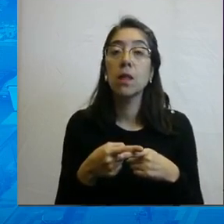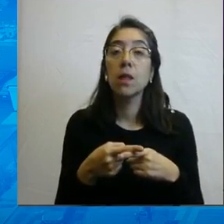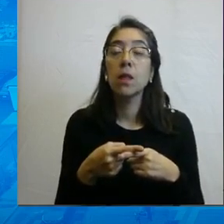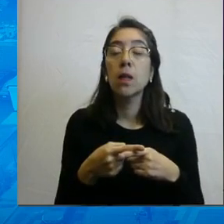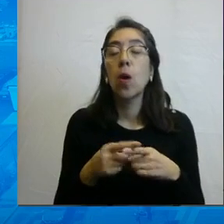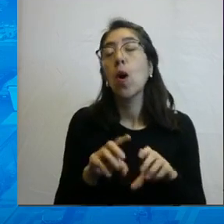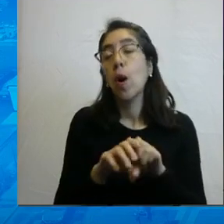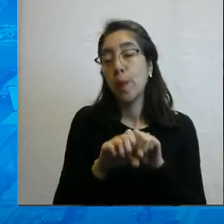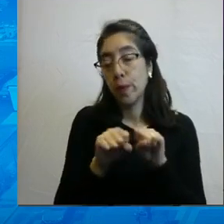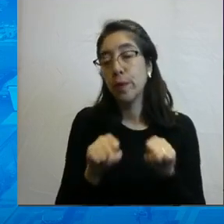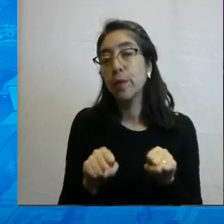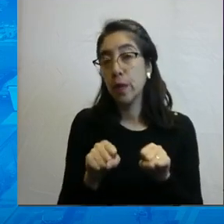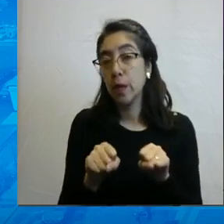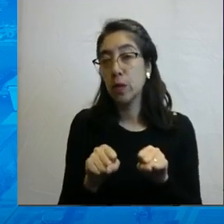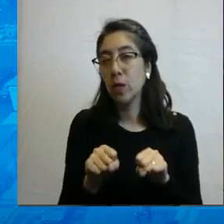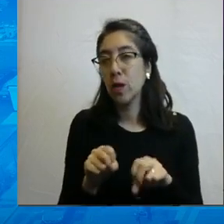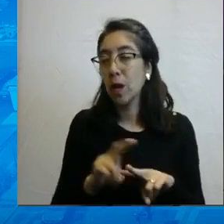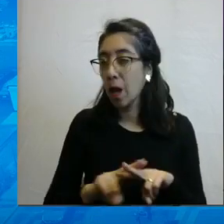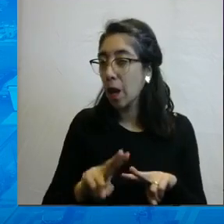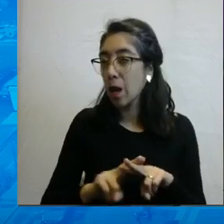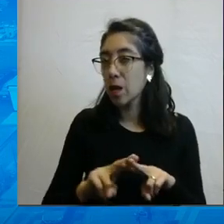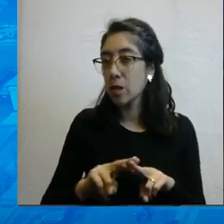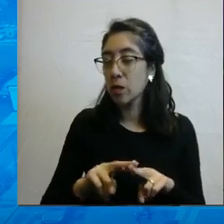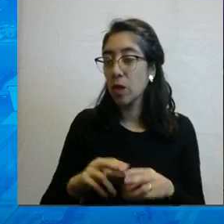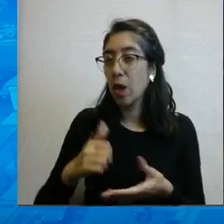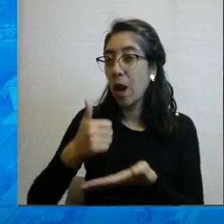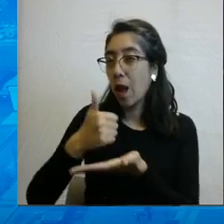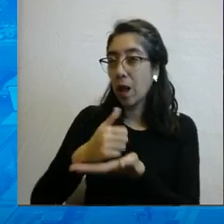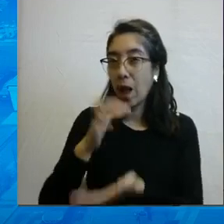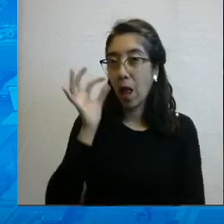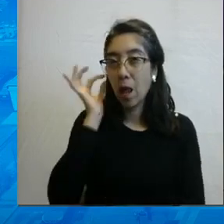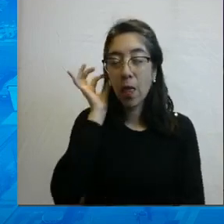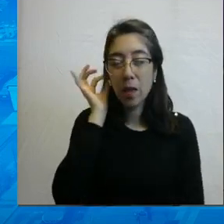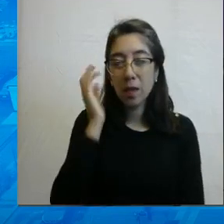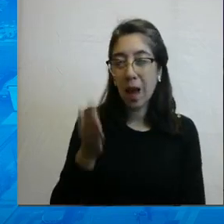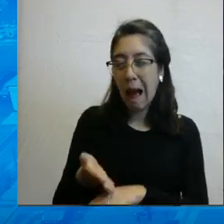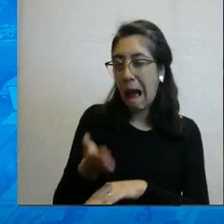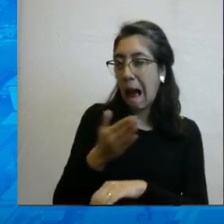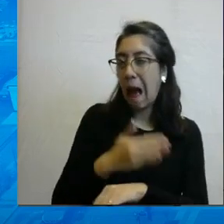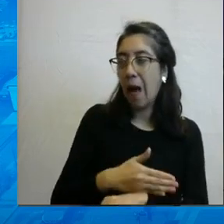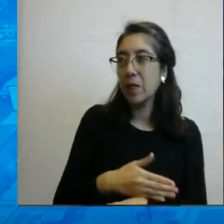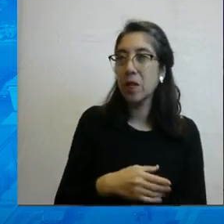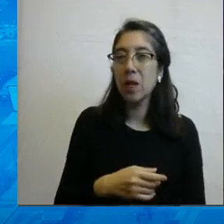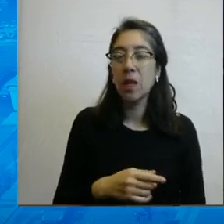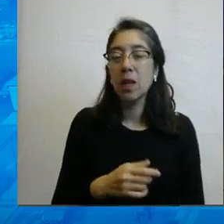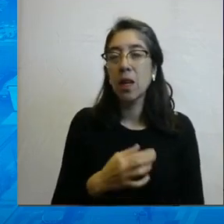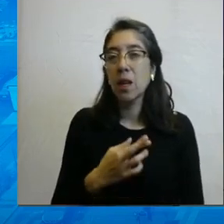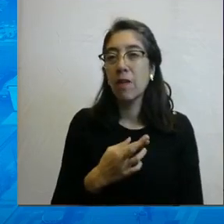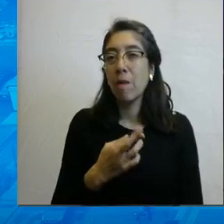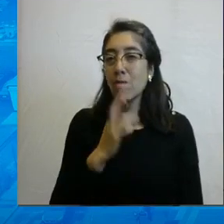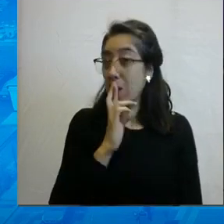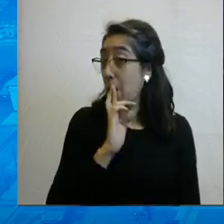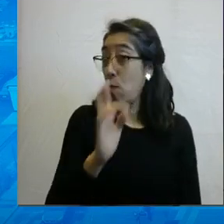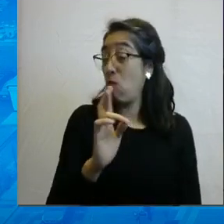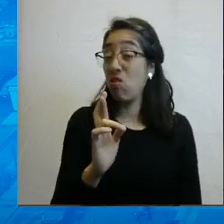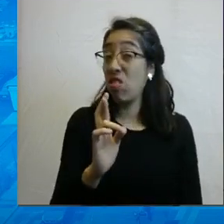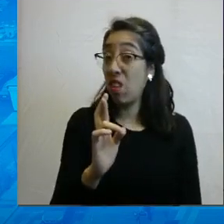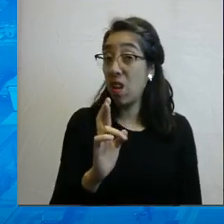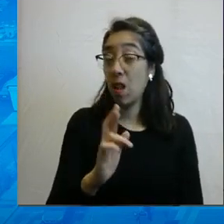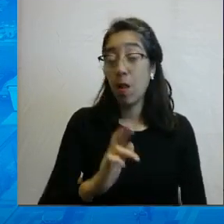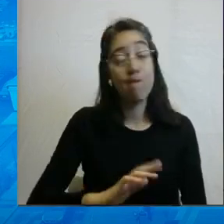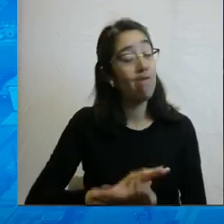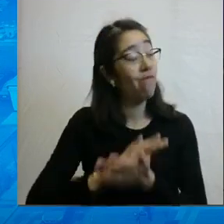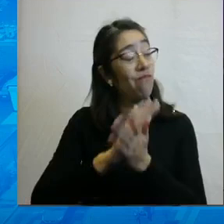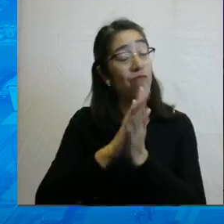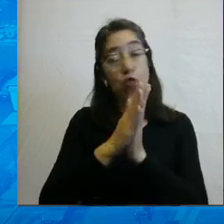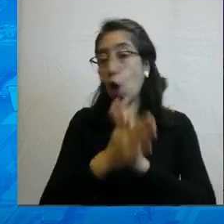compromiso que hizo la alcaldesa, que espero se cumpla, es que iban a responder todas las cartas. Así que espero que todas las cartas